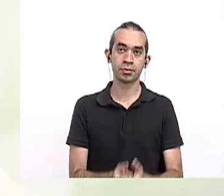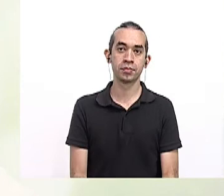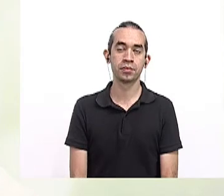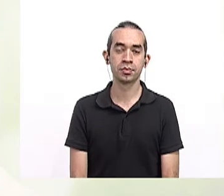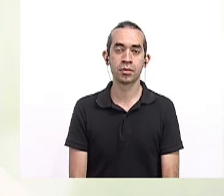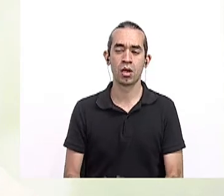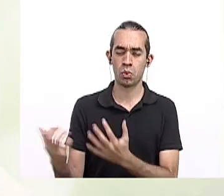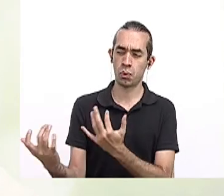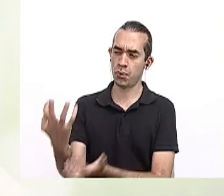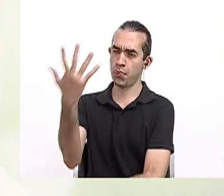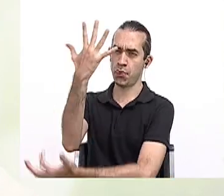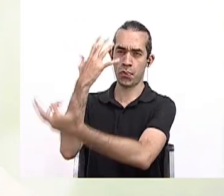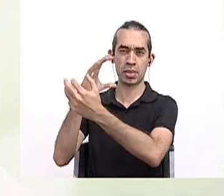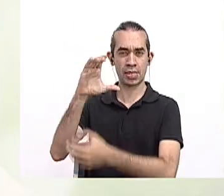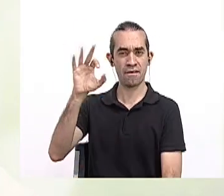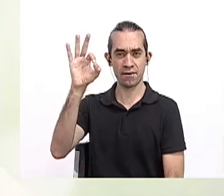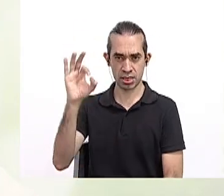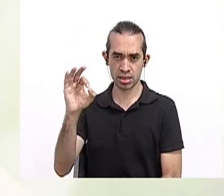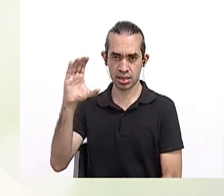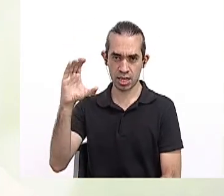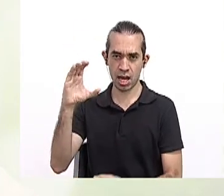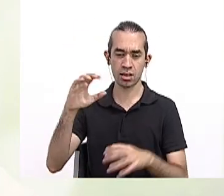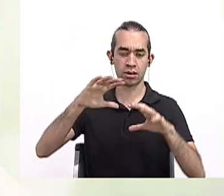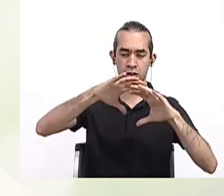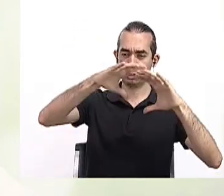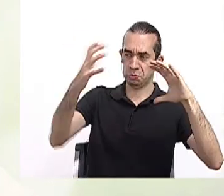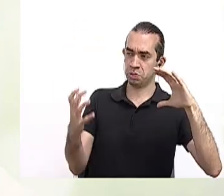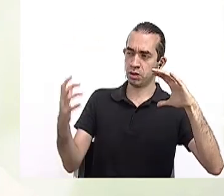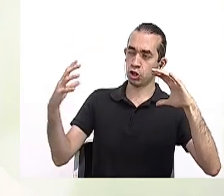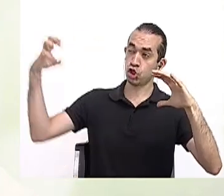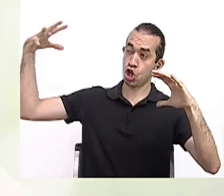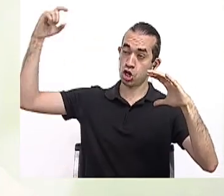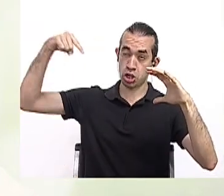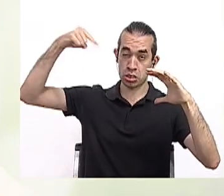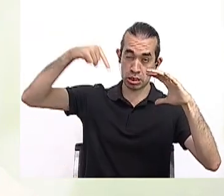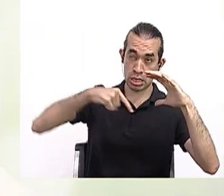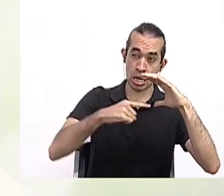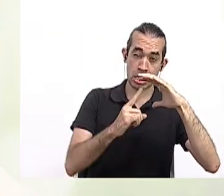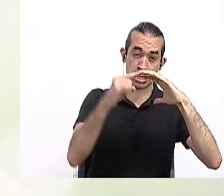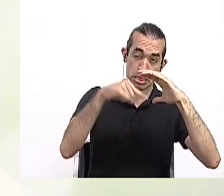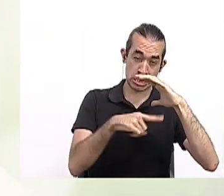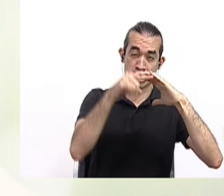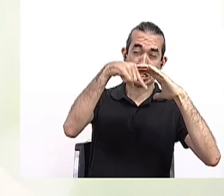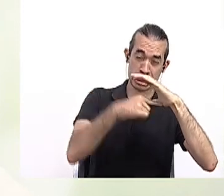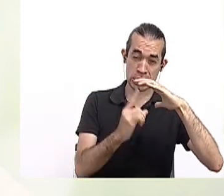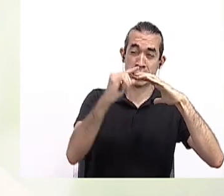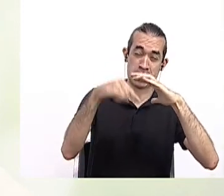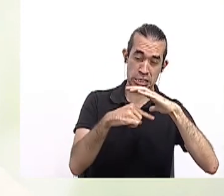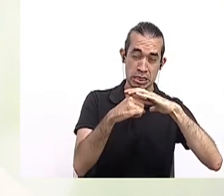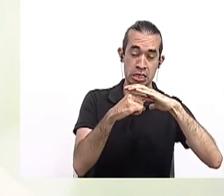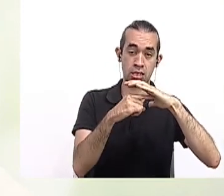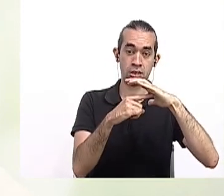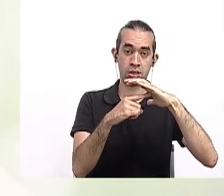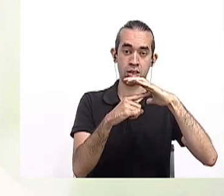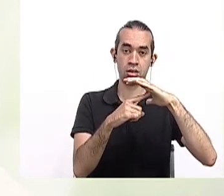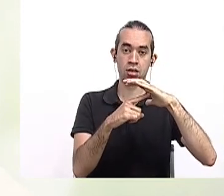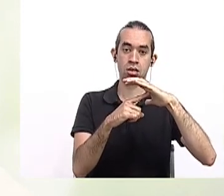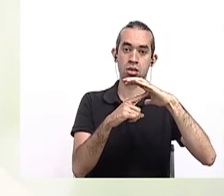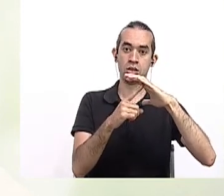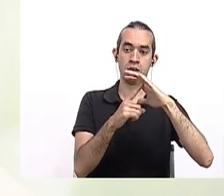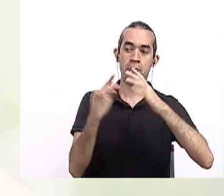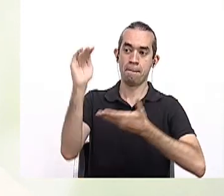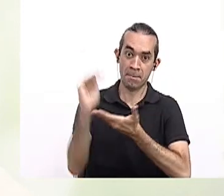de la emisión de gases de efecto invernadero para estabilizar y revertir la tendencia al calentamiento